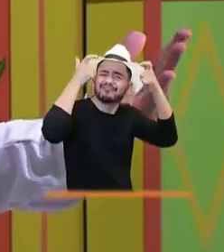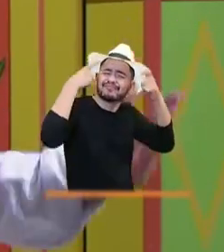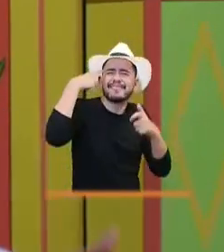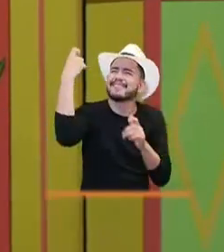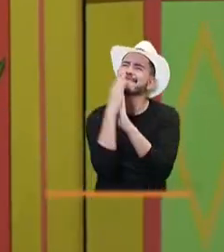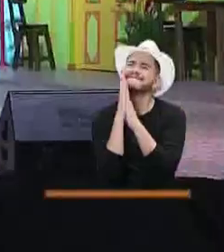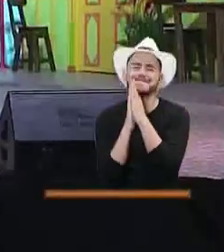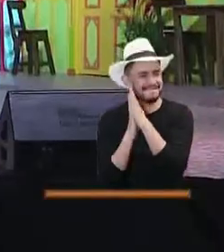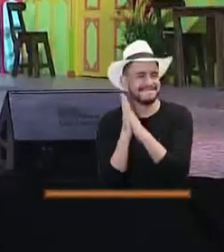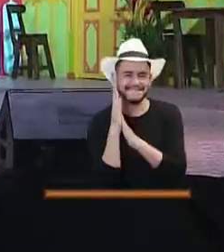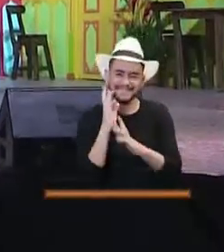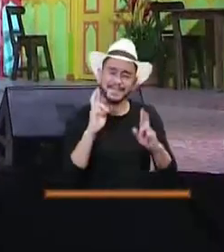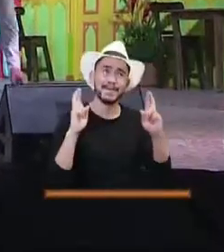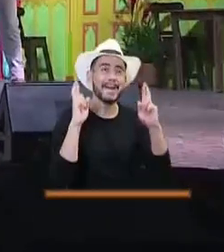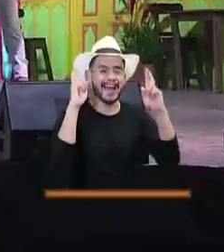fantasía.